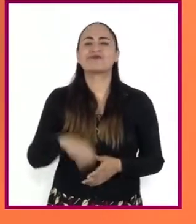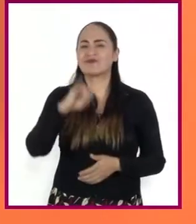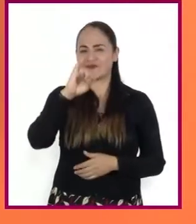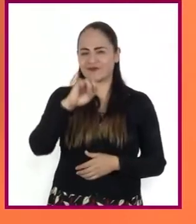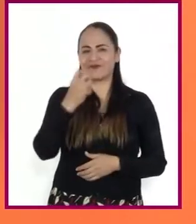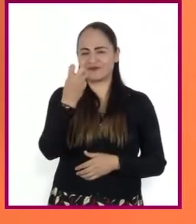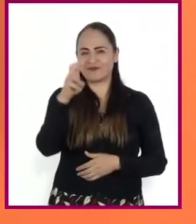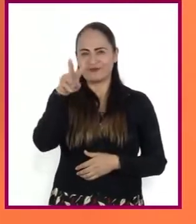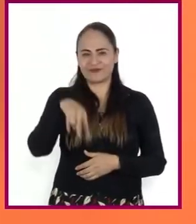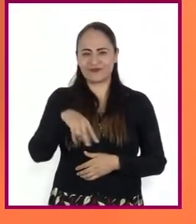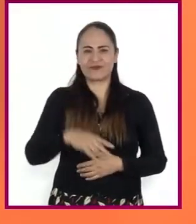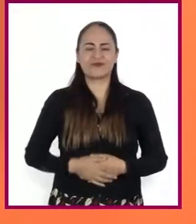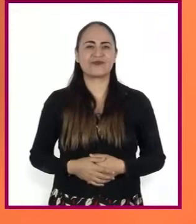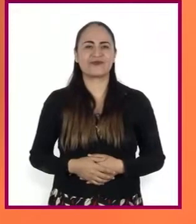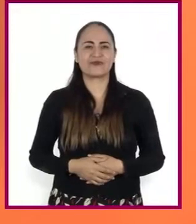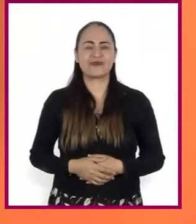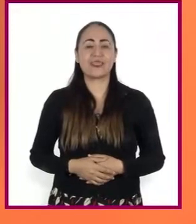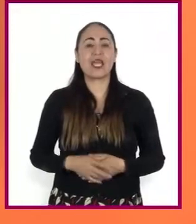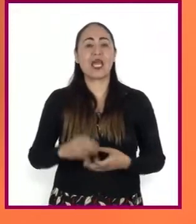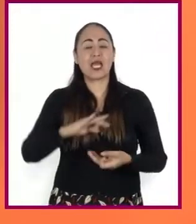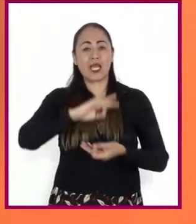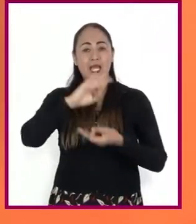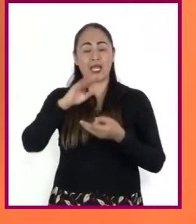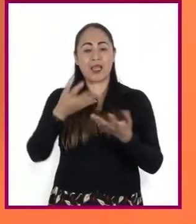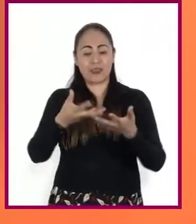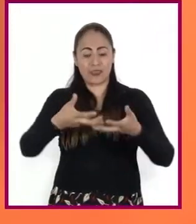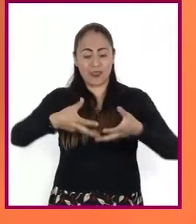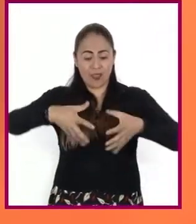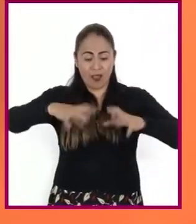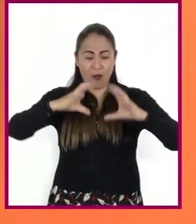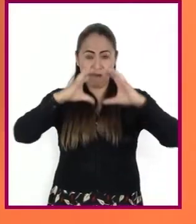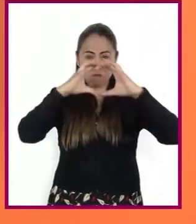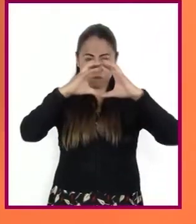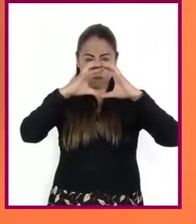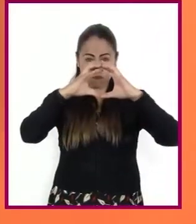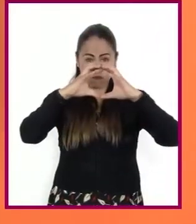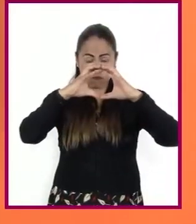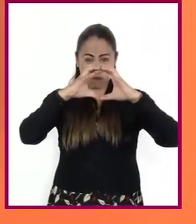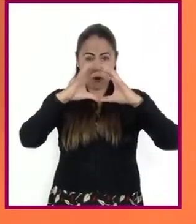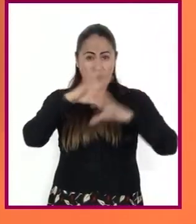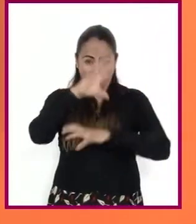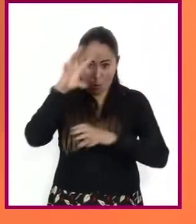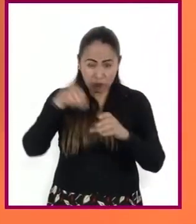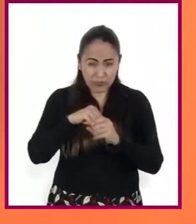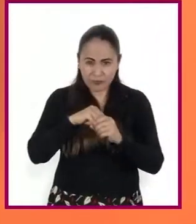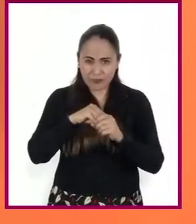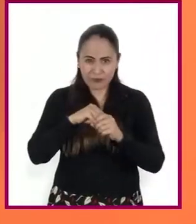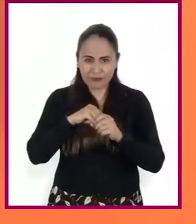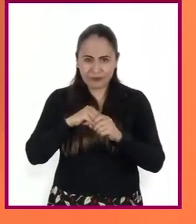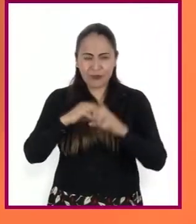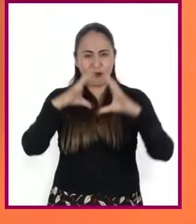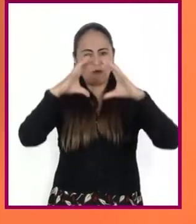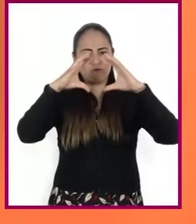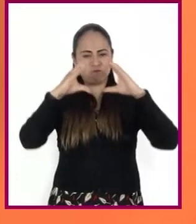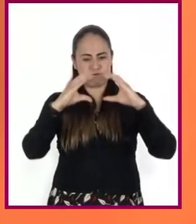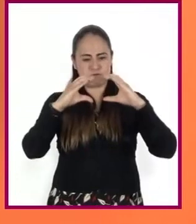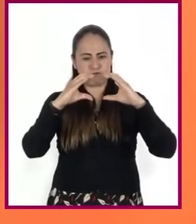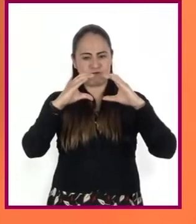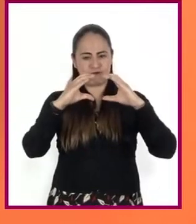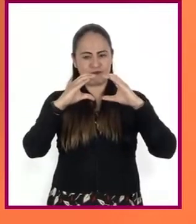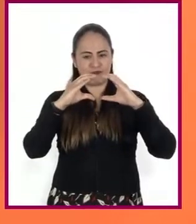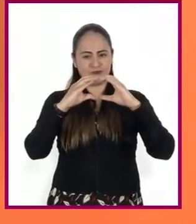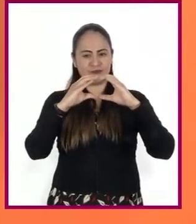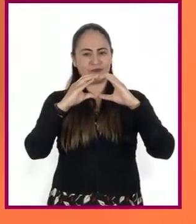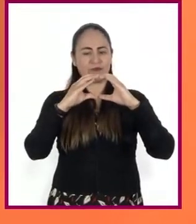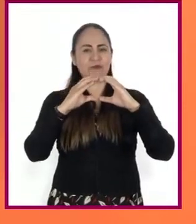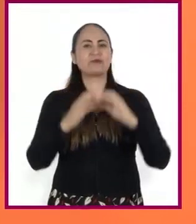Leslie. La Tierra no es redonda como una esfera, está achatada en los polos y abultada en el ecuador. Además,